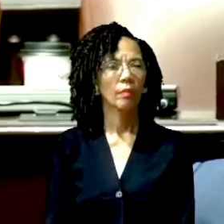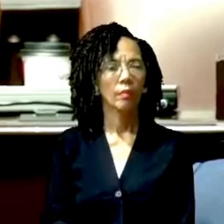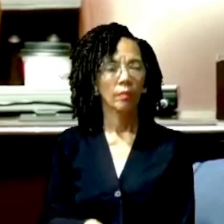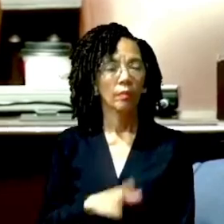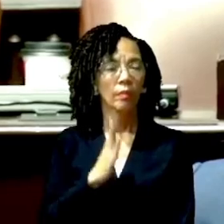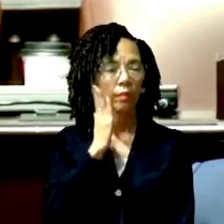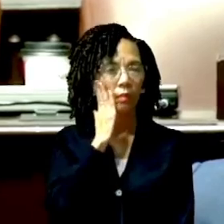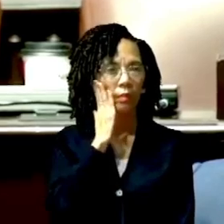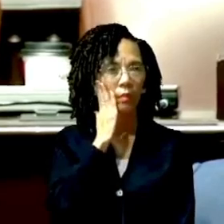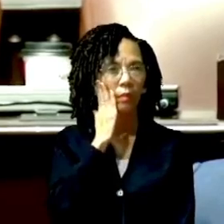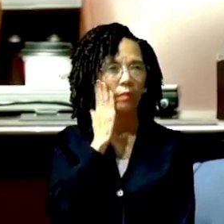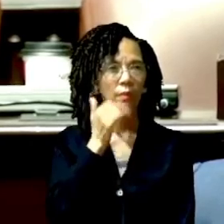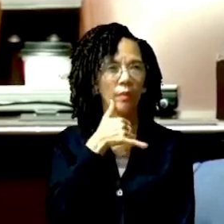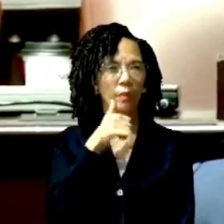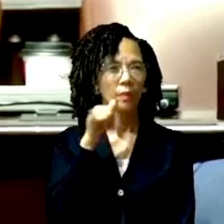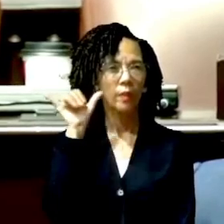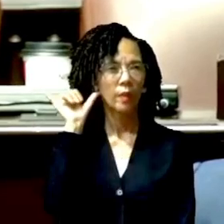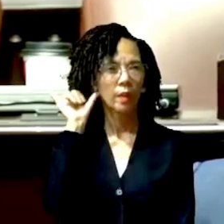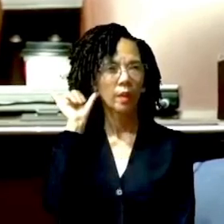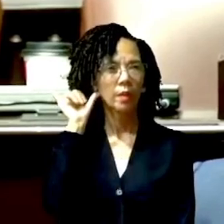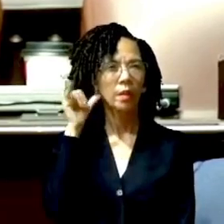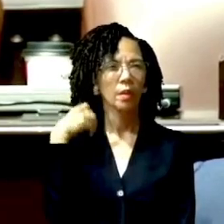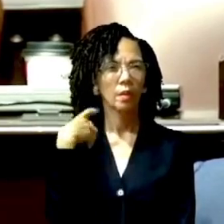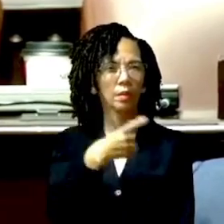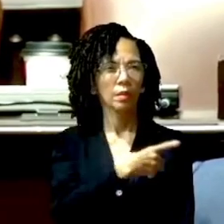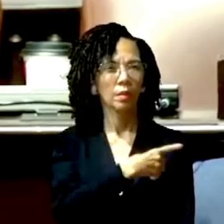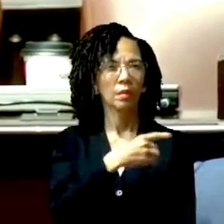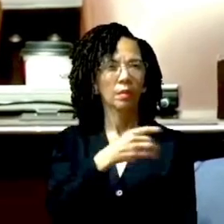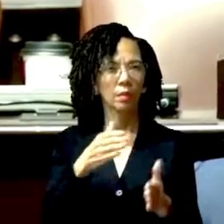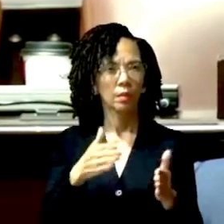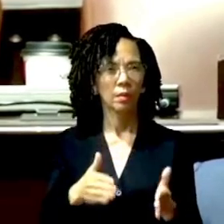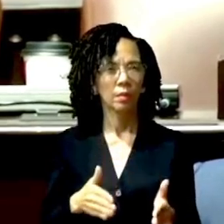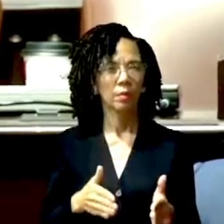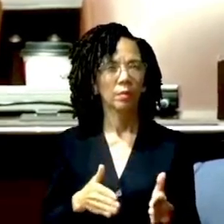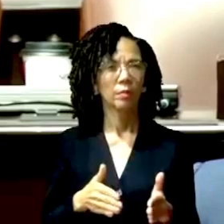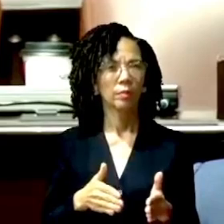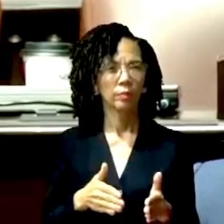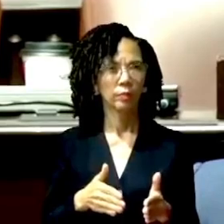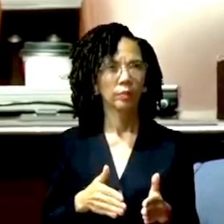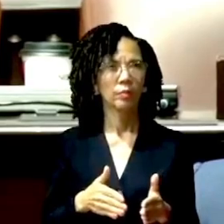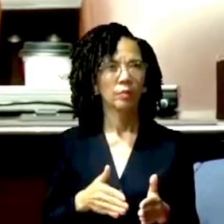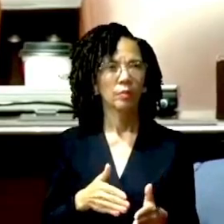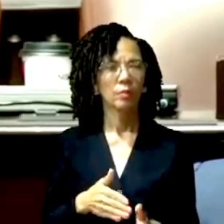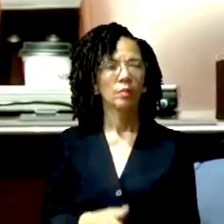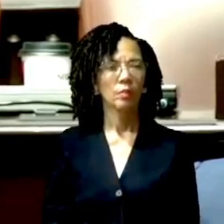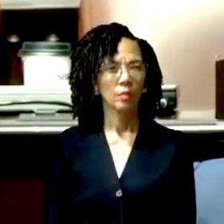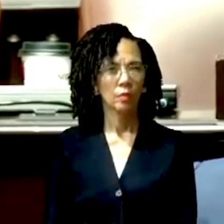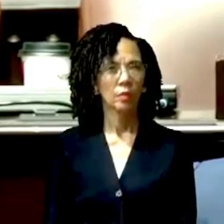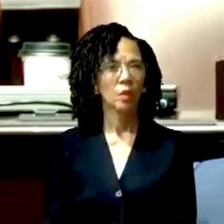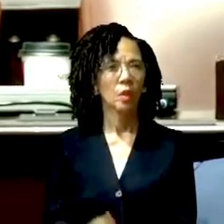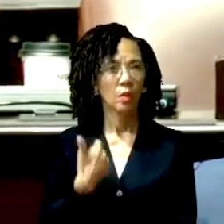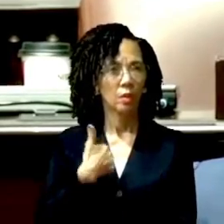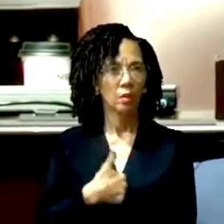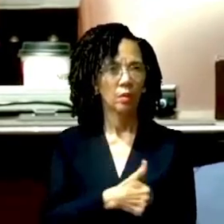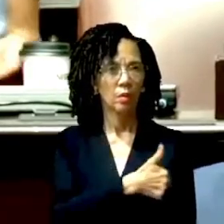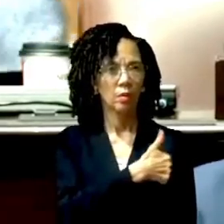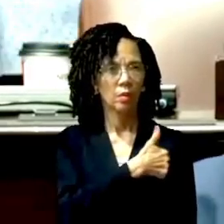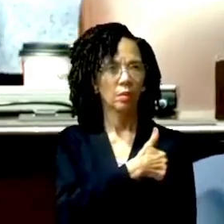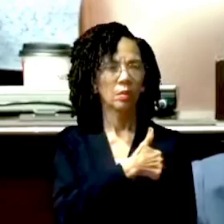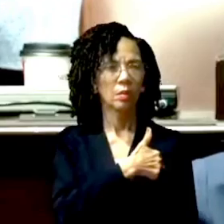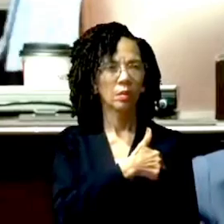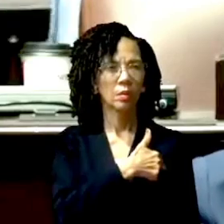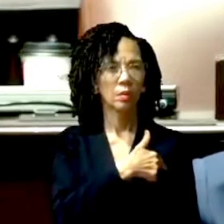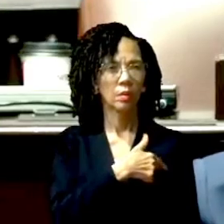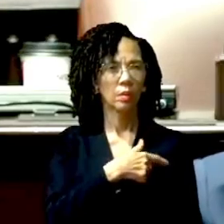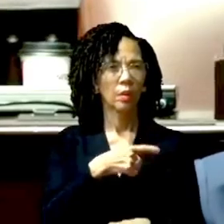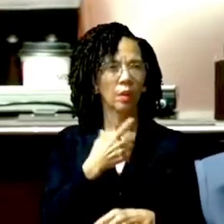ayer en su participación decía que nosotros no teníamos facultad para declarar quién ganó las